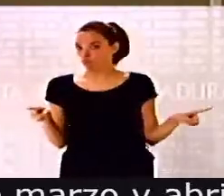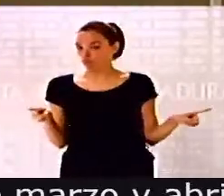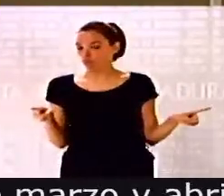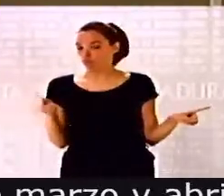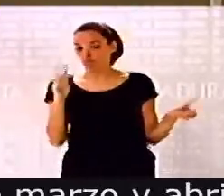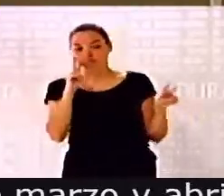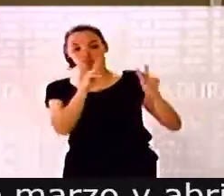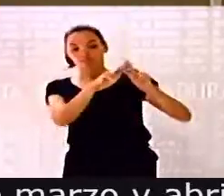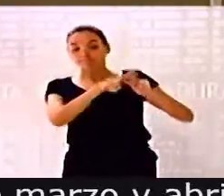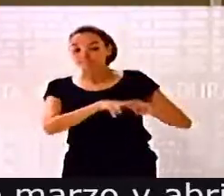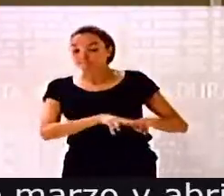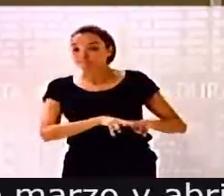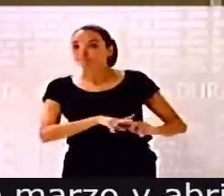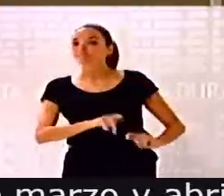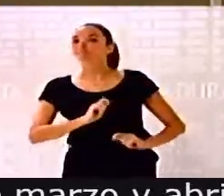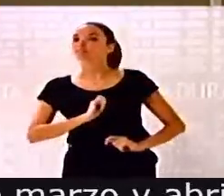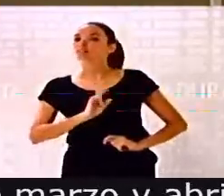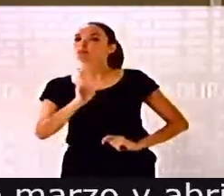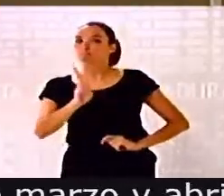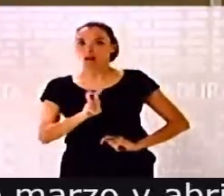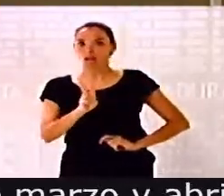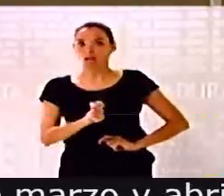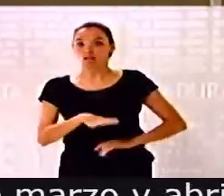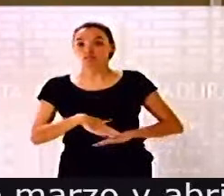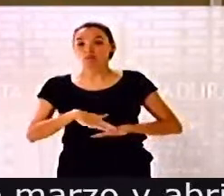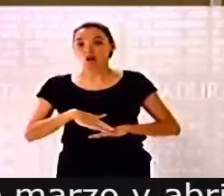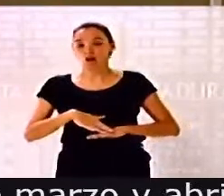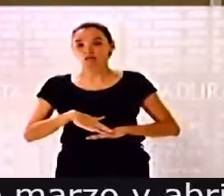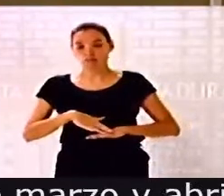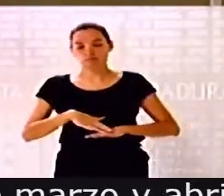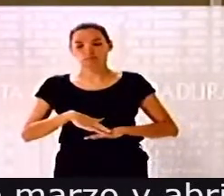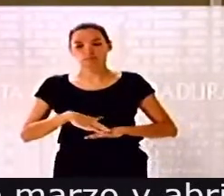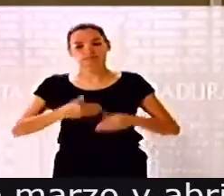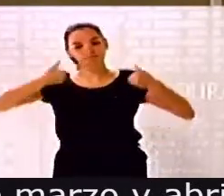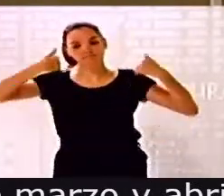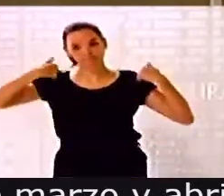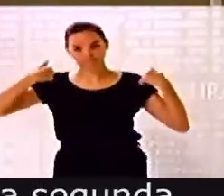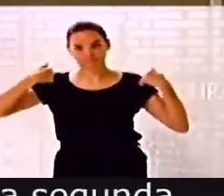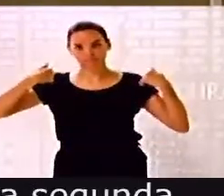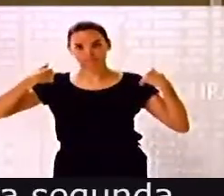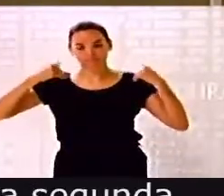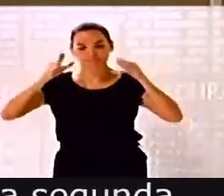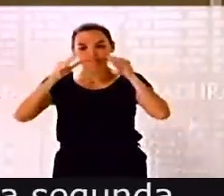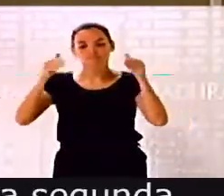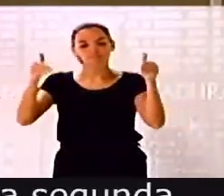para que afrontemos esta segunda oleada de la mejor forma posible.